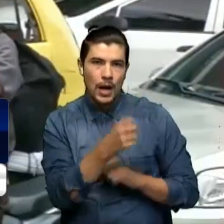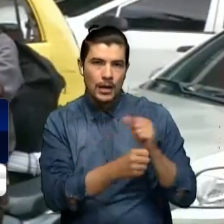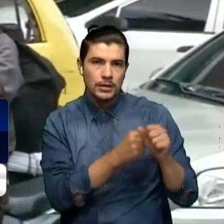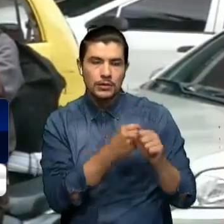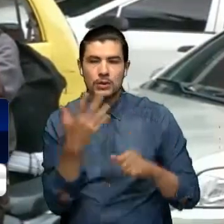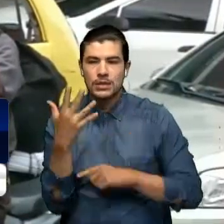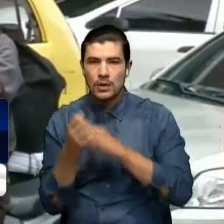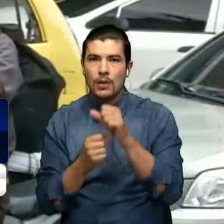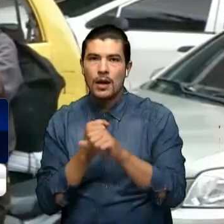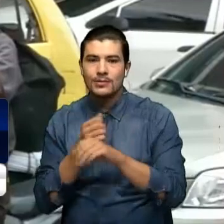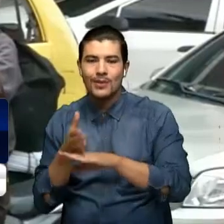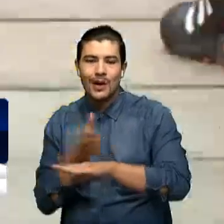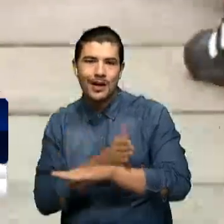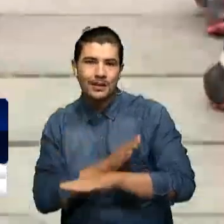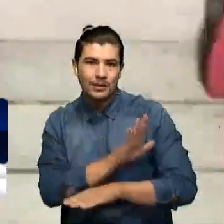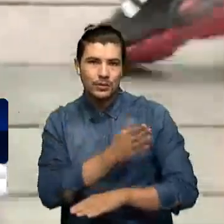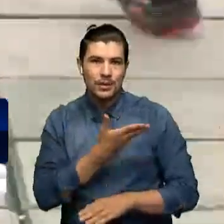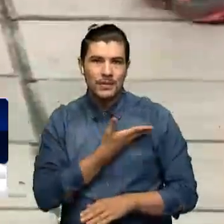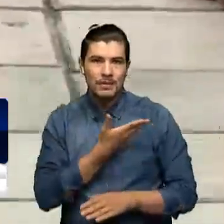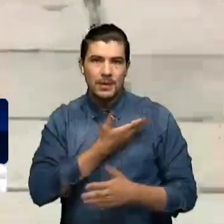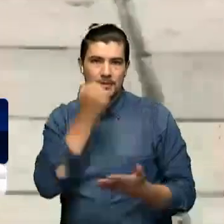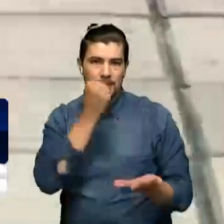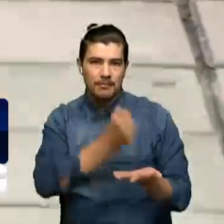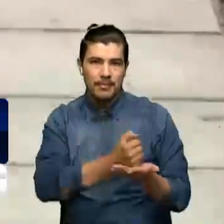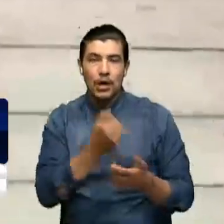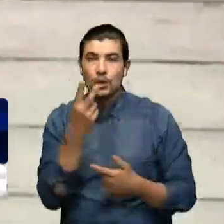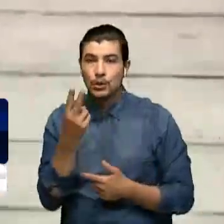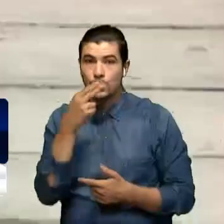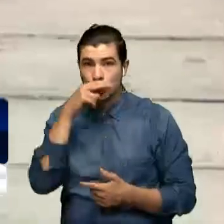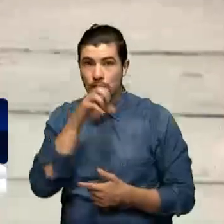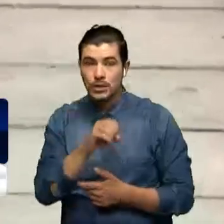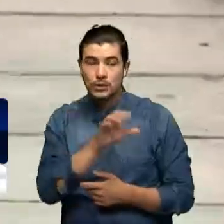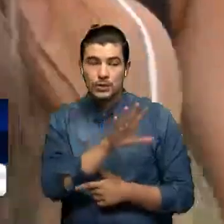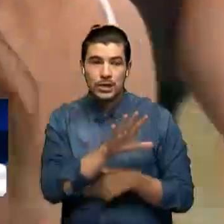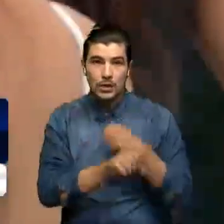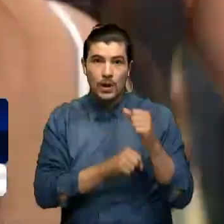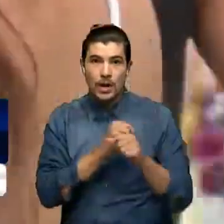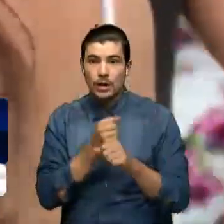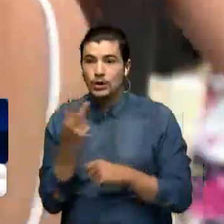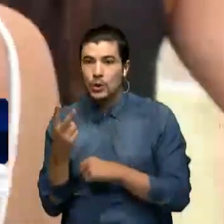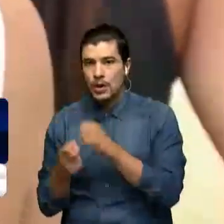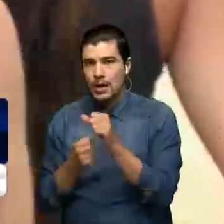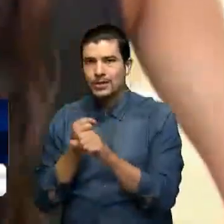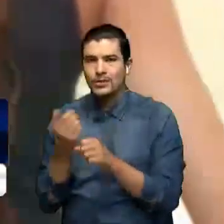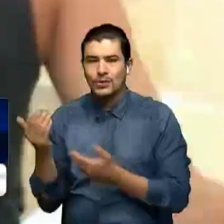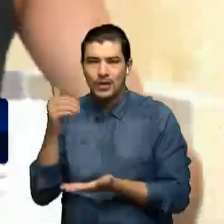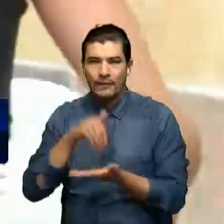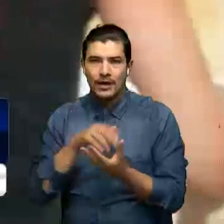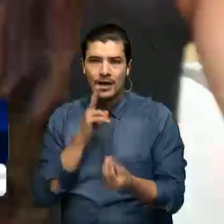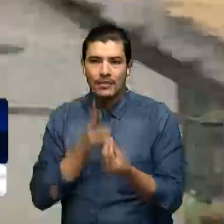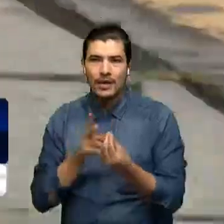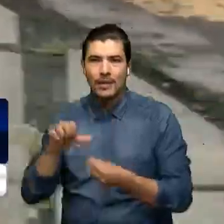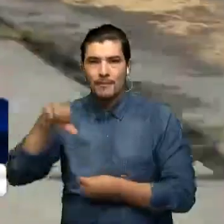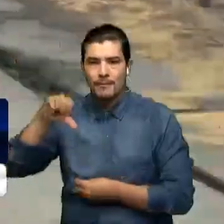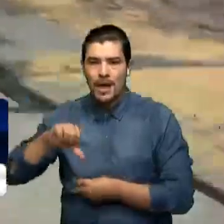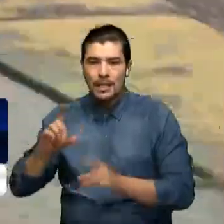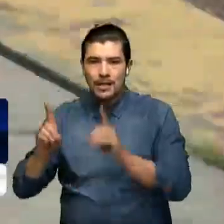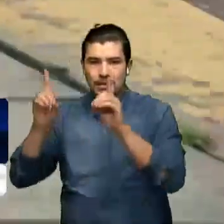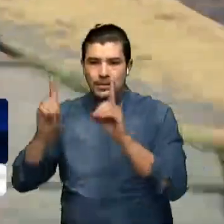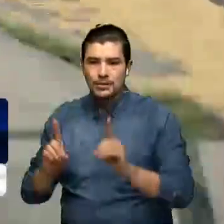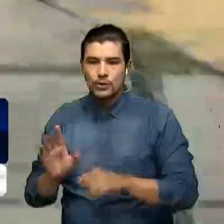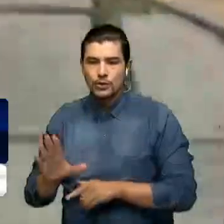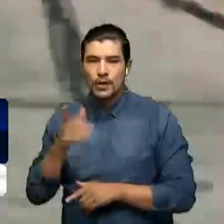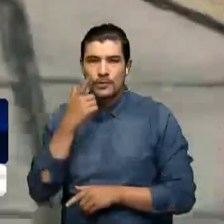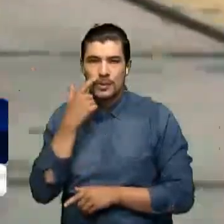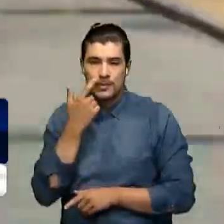los habría asesinado dos niños de cinco y dos años de edad son las nuevas víctimas que dejan las malas decisiones de sus padres